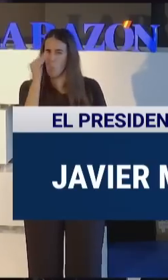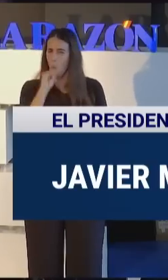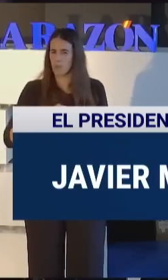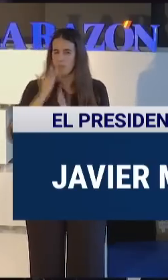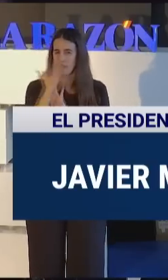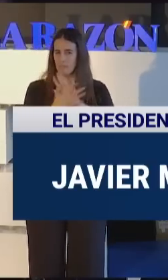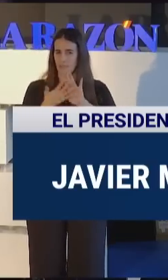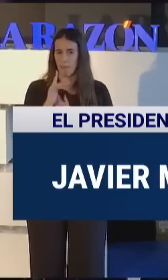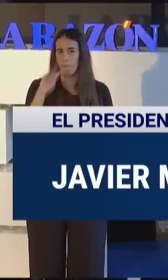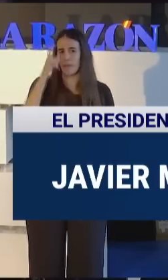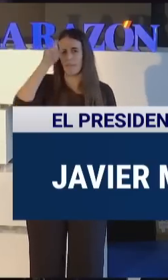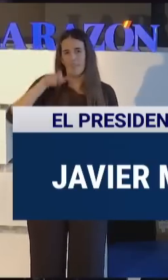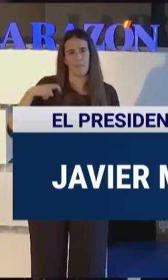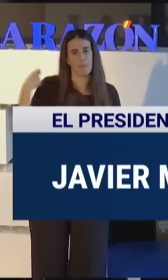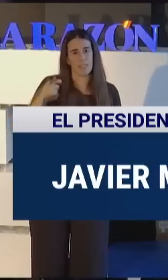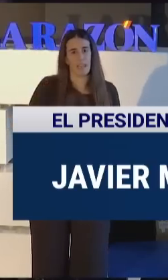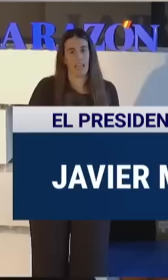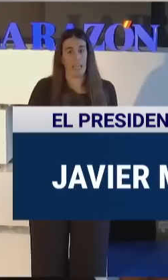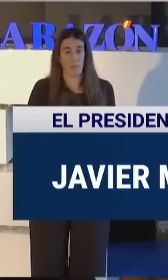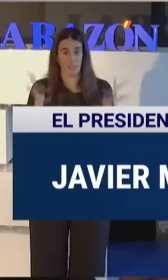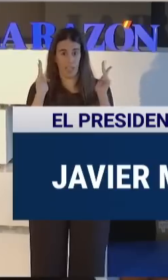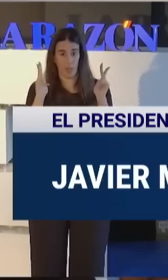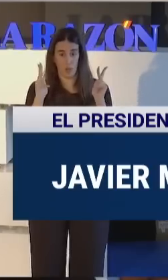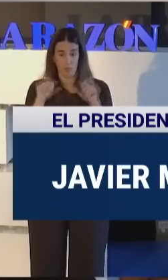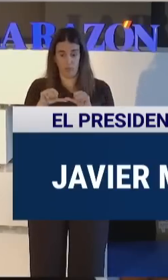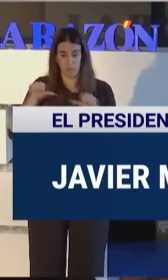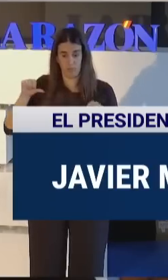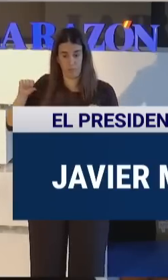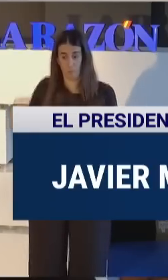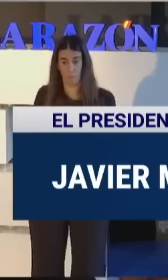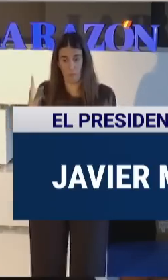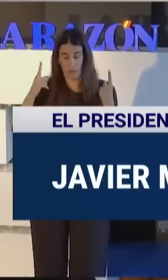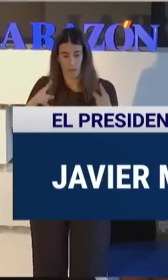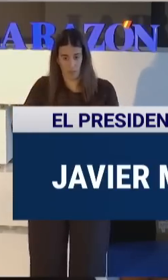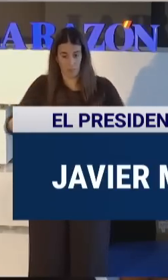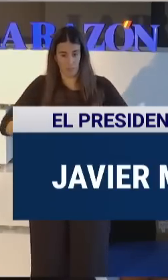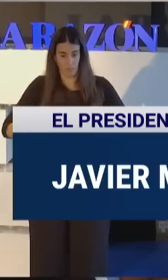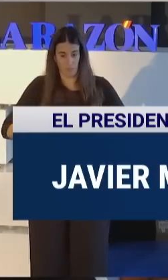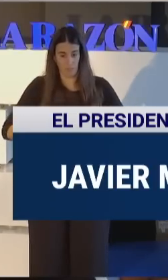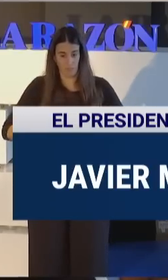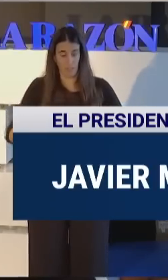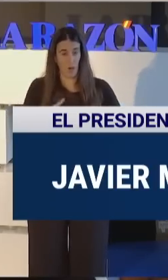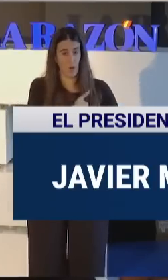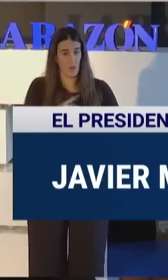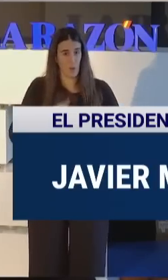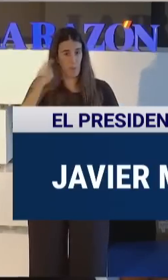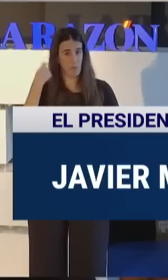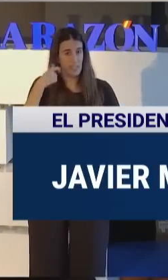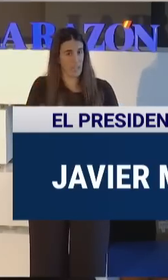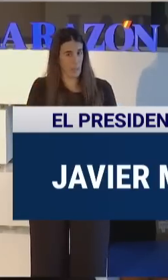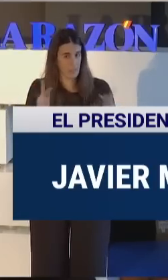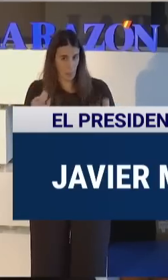así, que eres el primer presidente liberal libertario de la historia, al menos autodeclaradamente liberal libertario, sin duda alguna lo